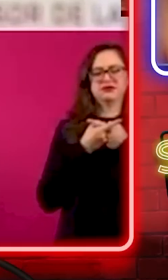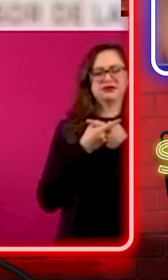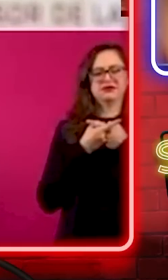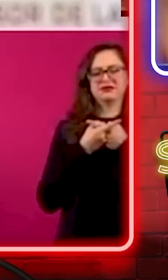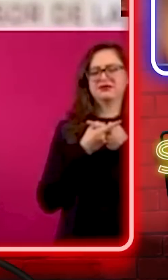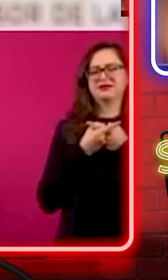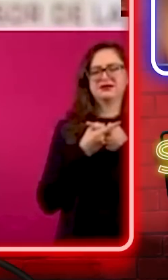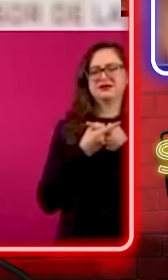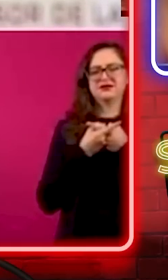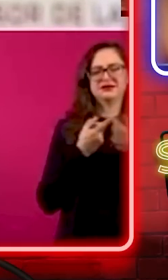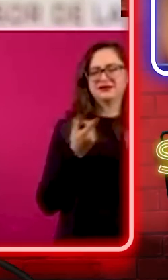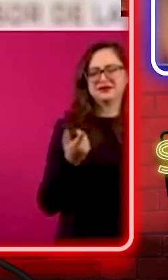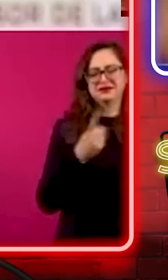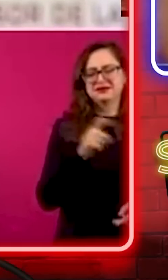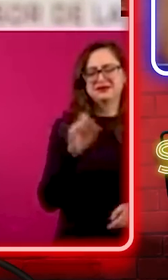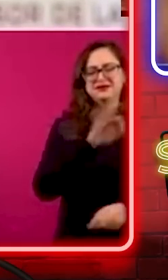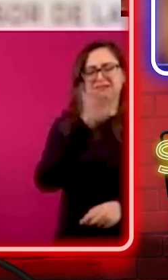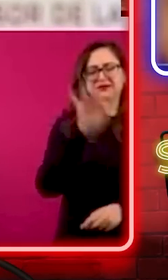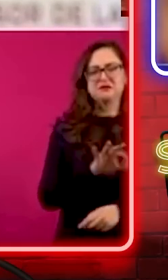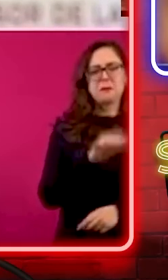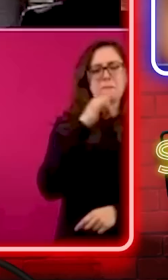hipocresía vil.